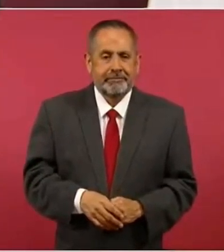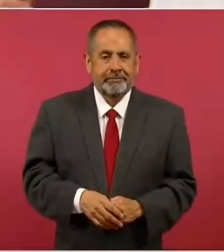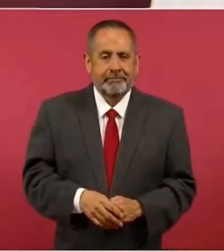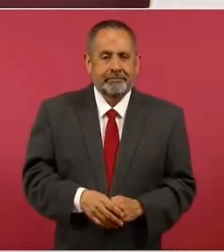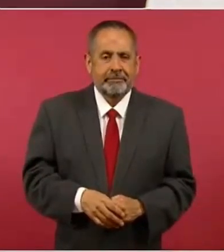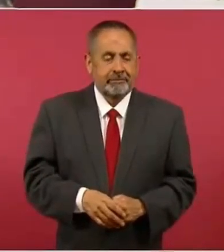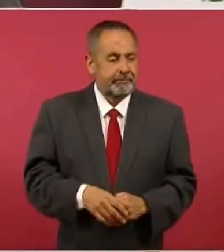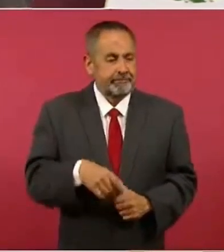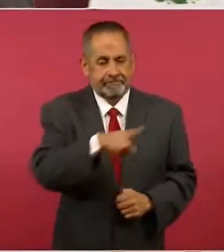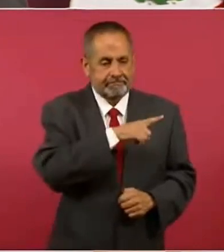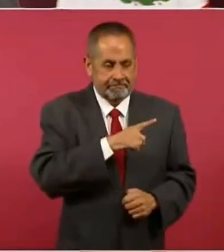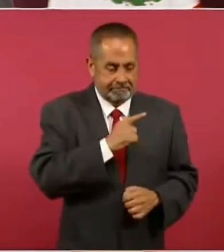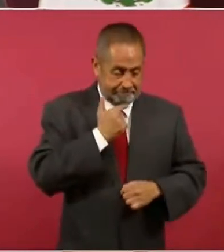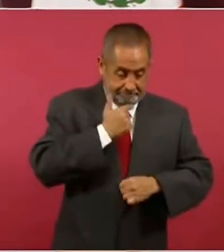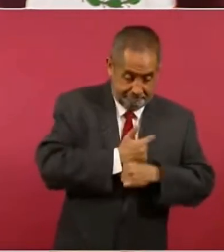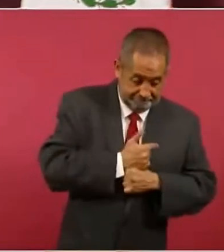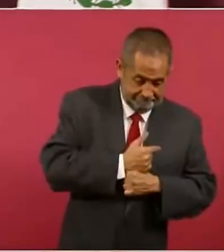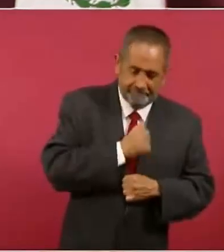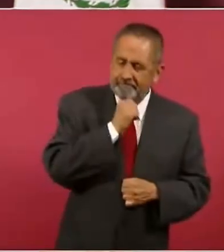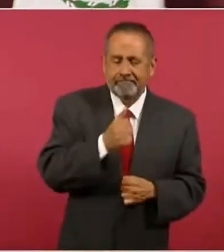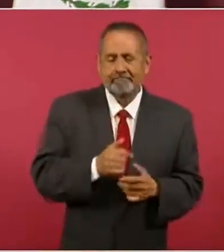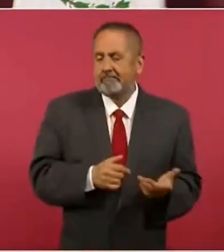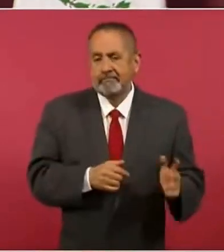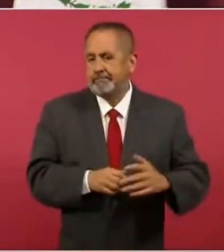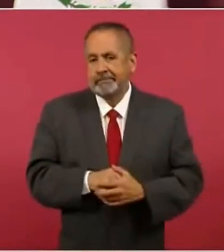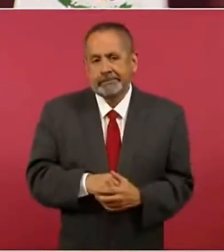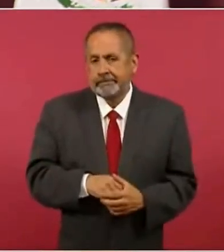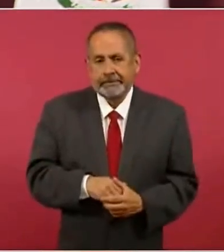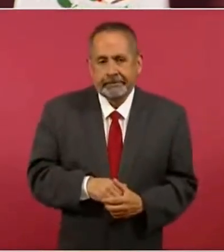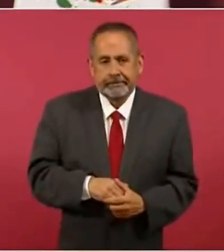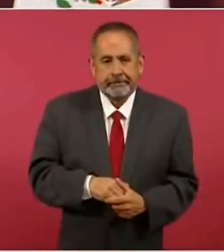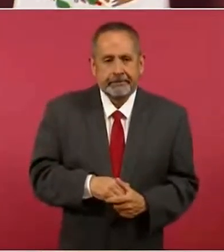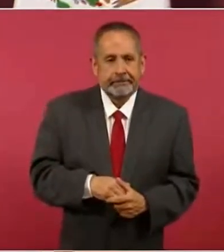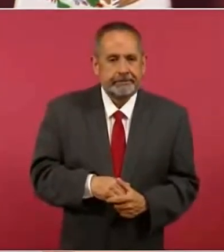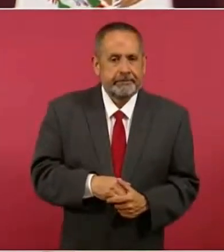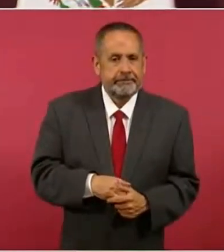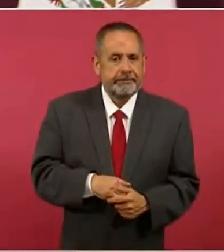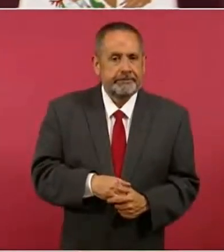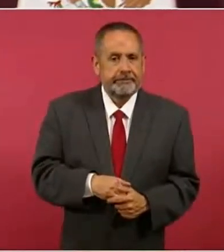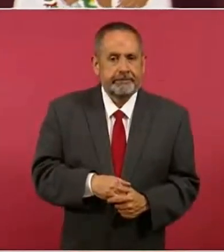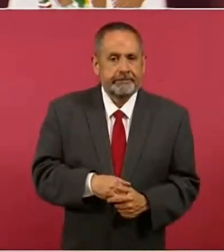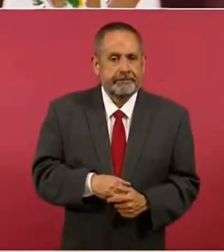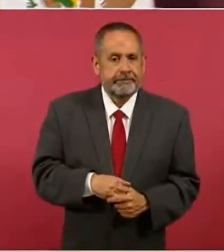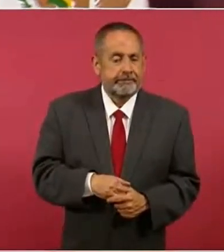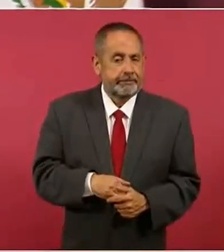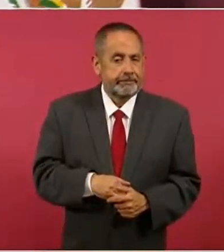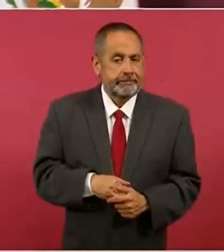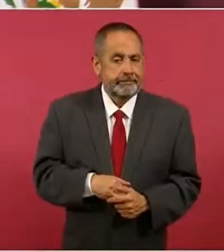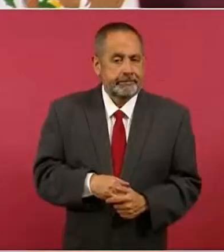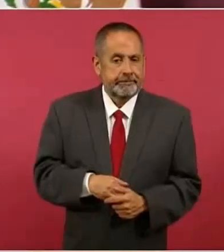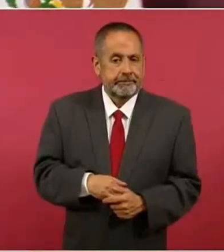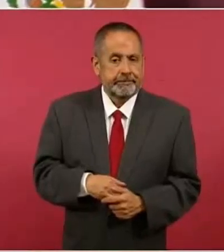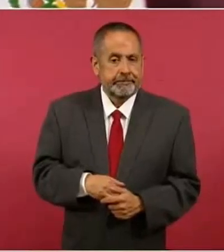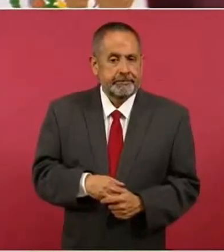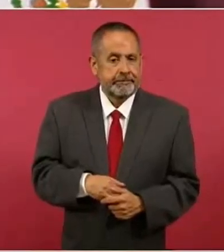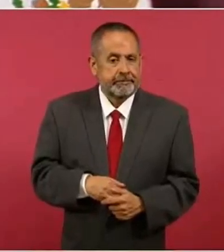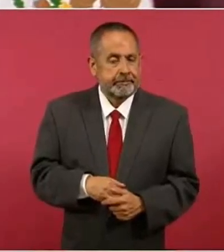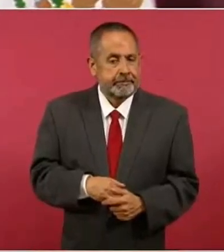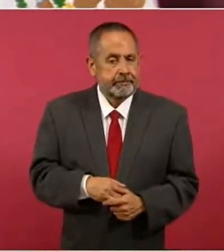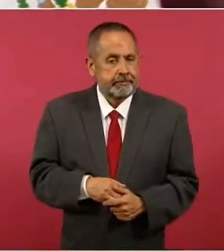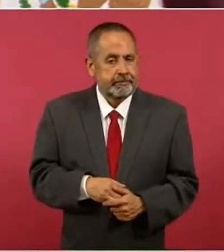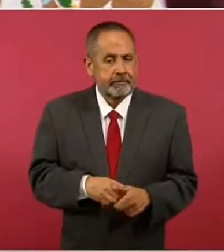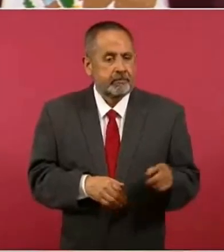no se dan cuenta porque no tienen